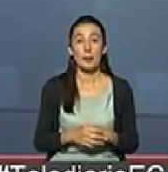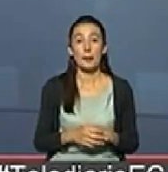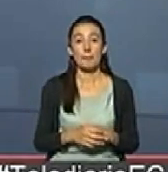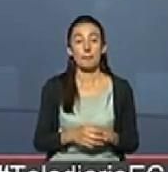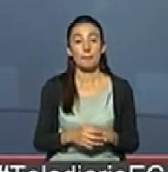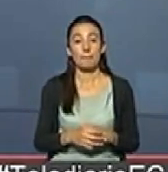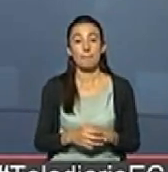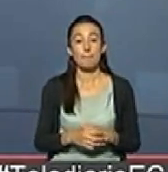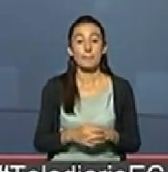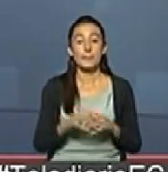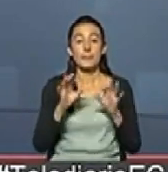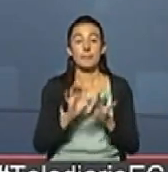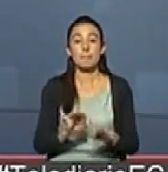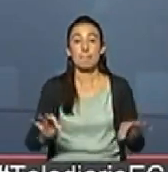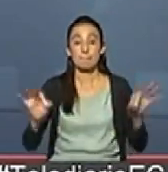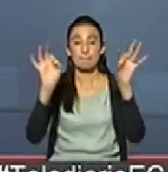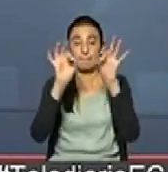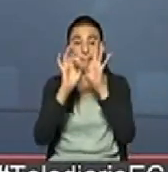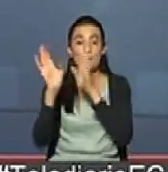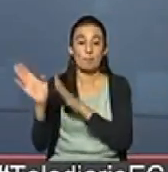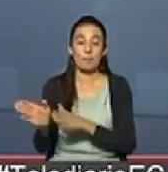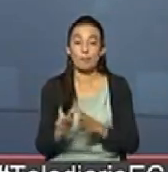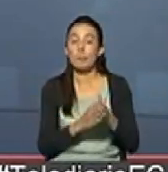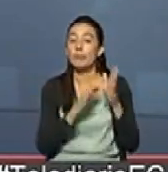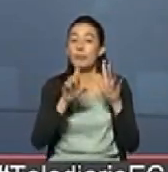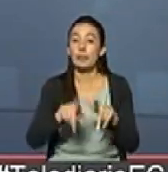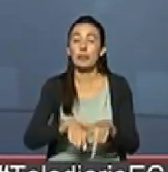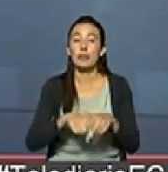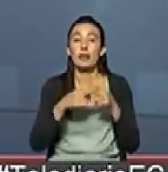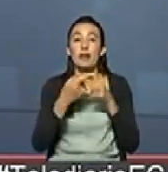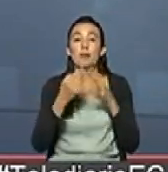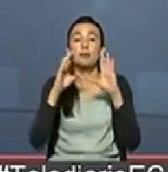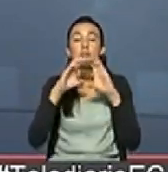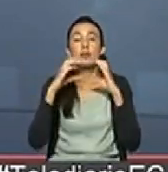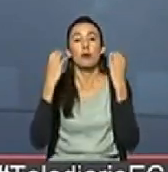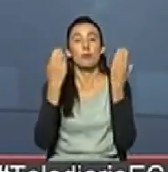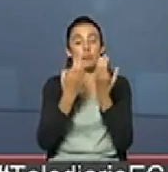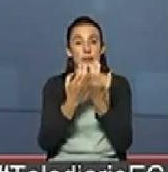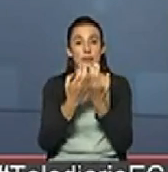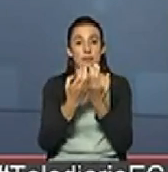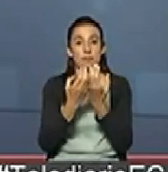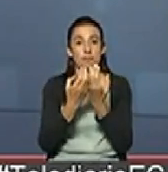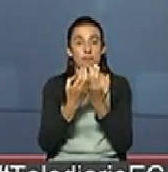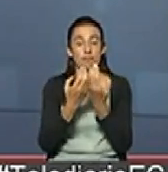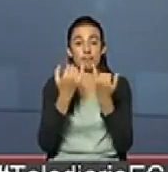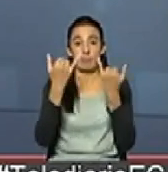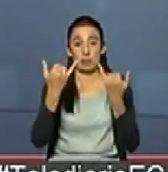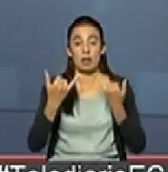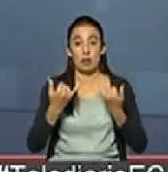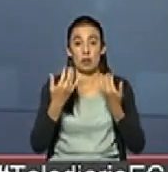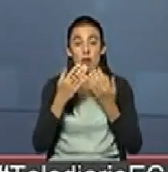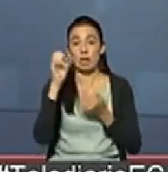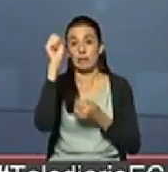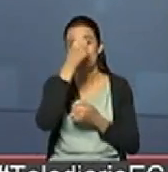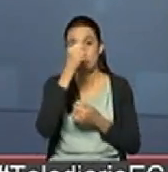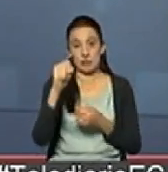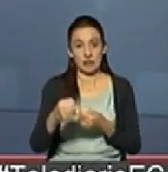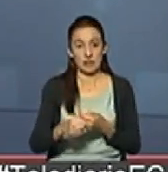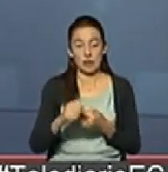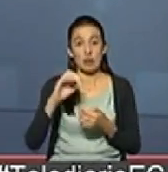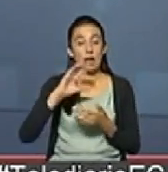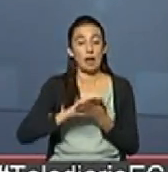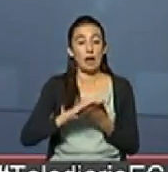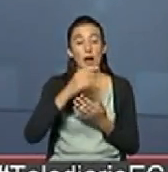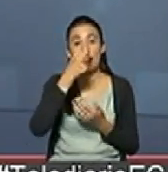Tema principal del día de hoy es el inicio de clases, este periodo educativo que se abre ya en la sierra y en